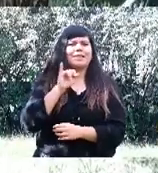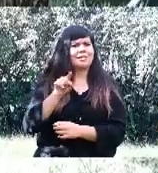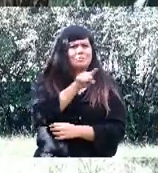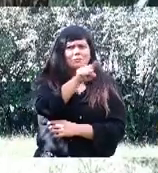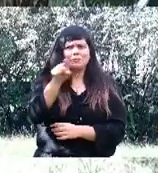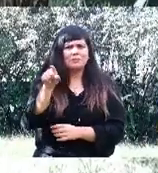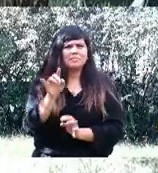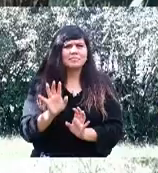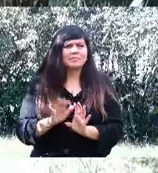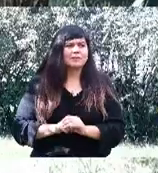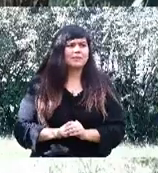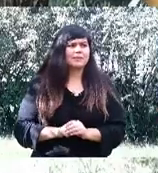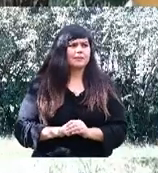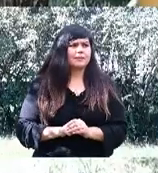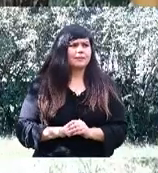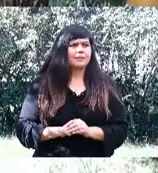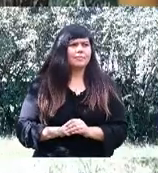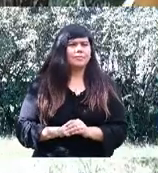Pati